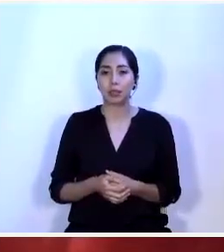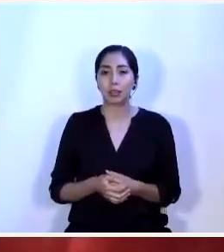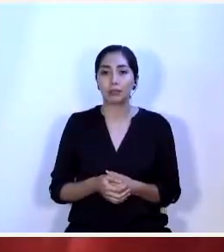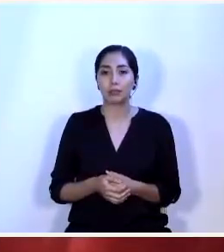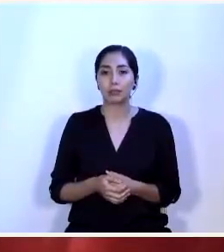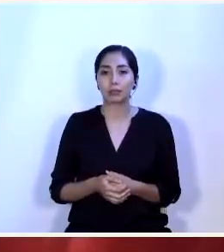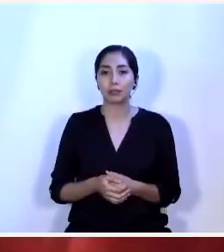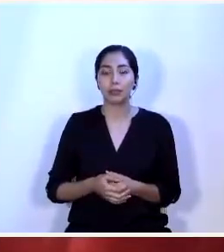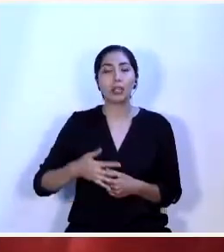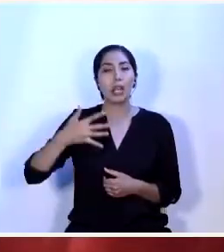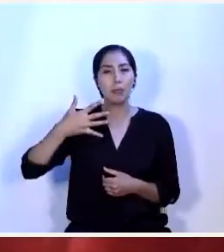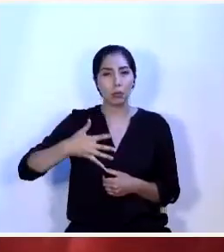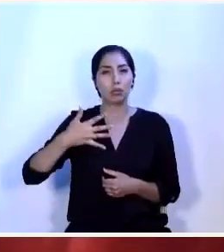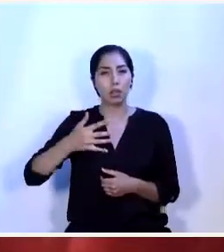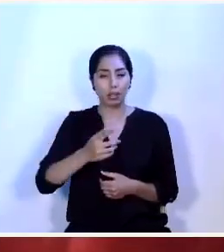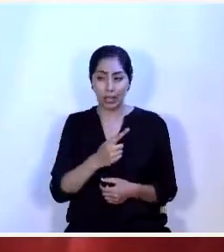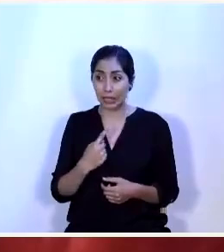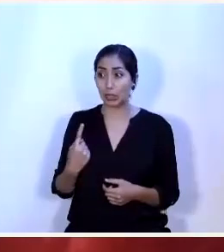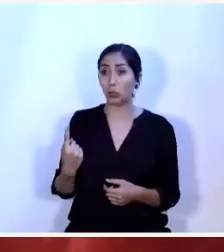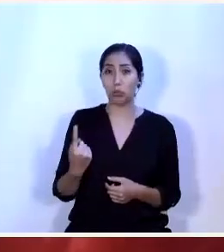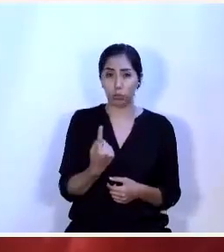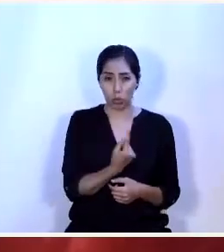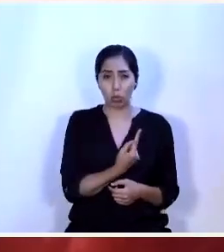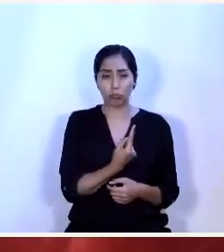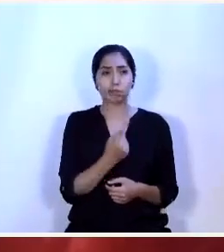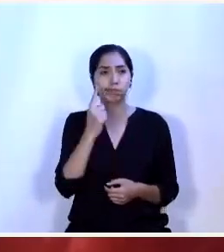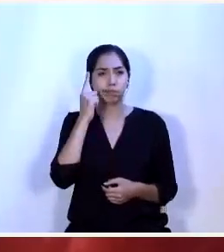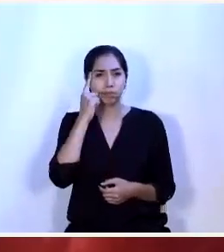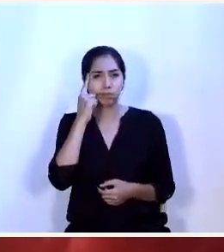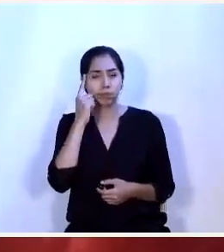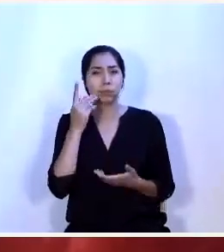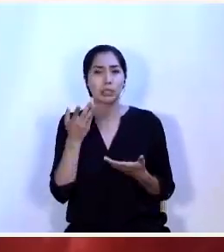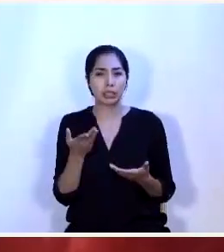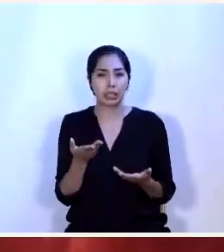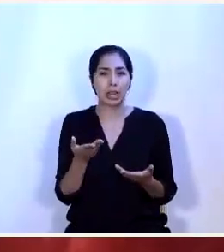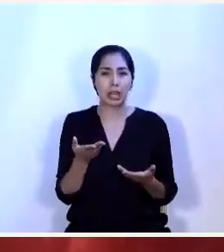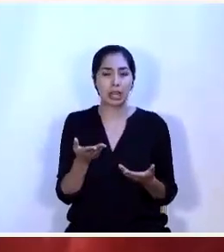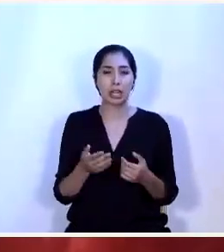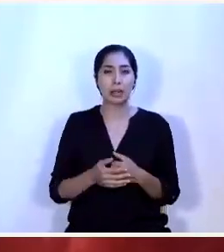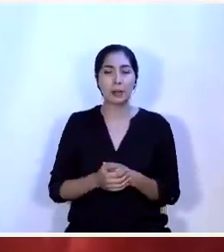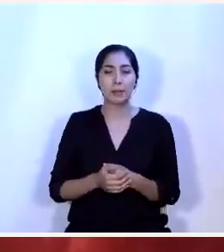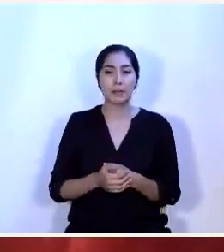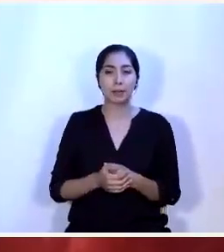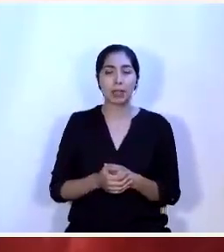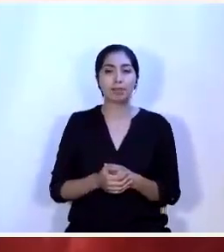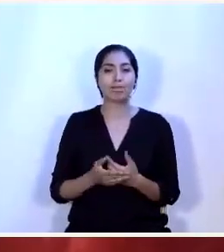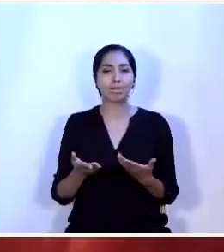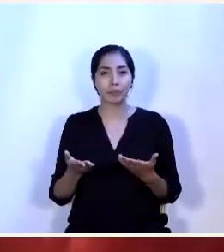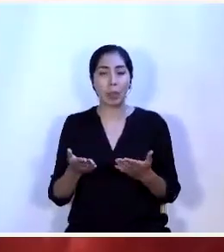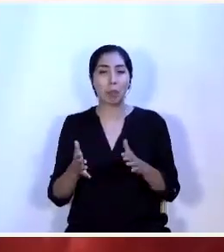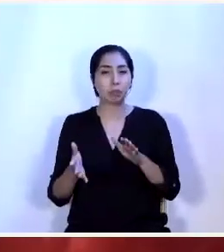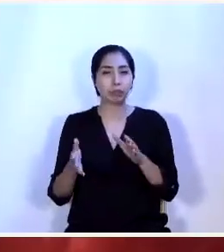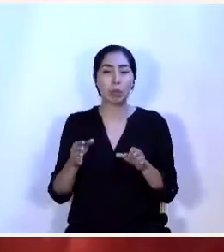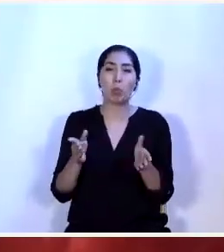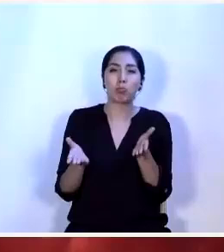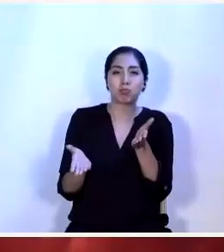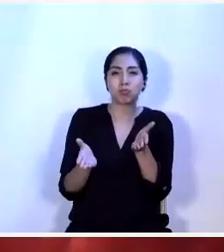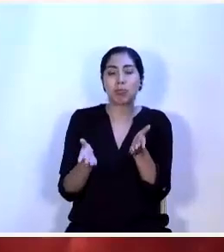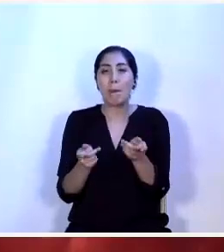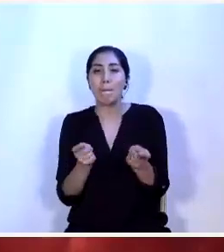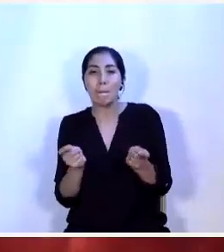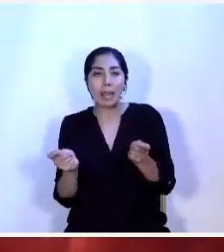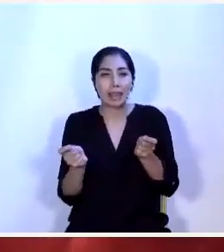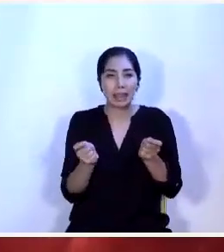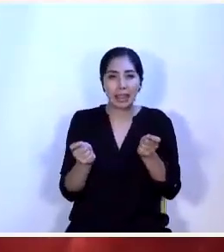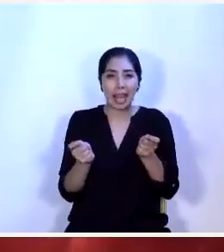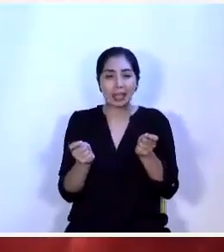todos ponderemos, yo creo que ponderar es una mejor palabra que moderar, las expectativas. Y